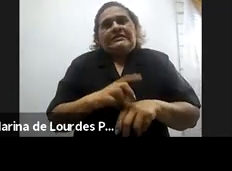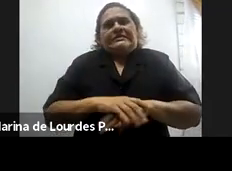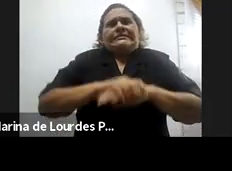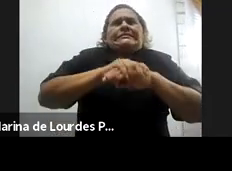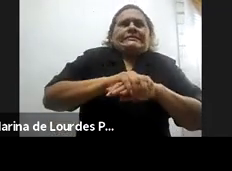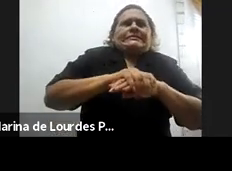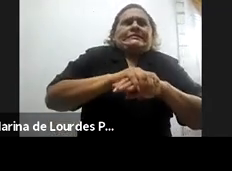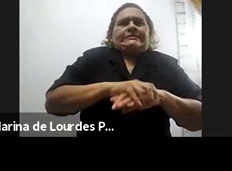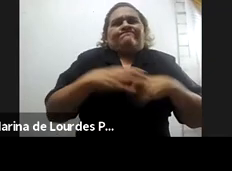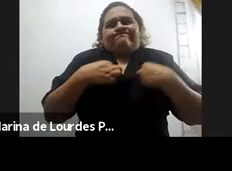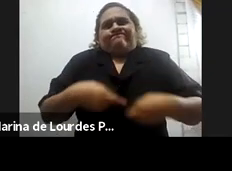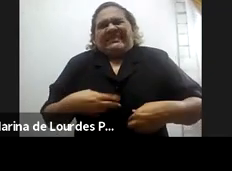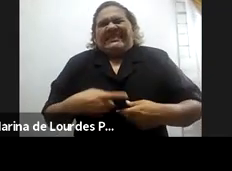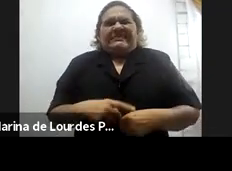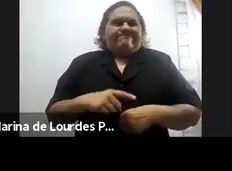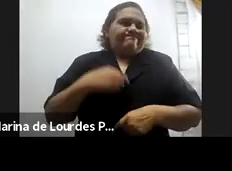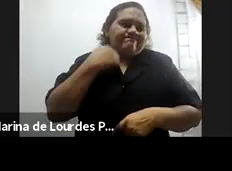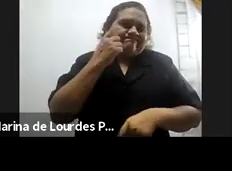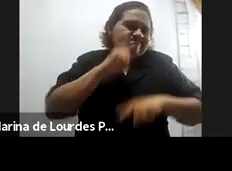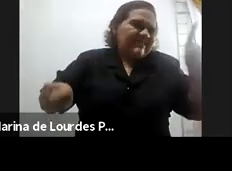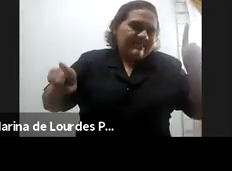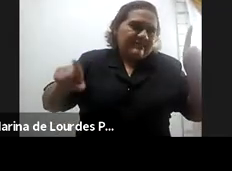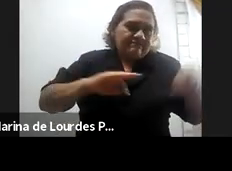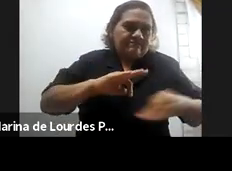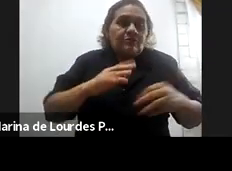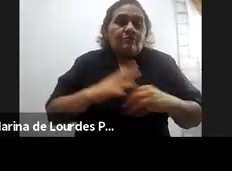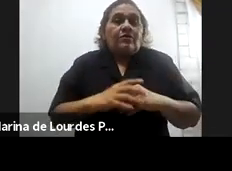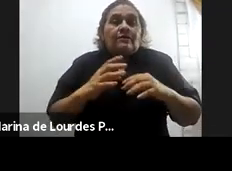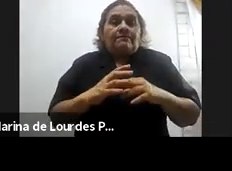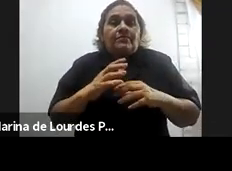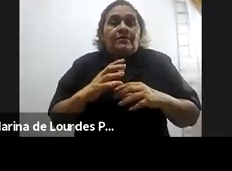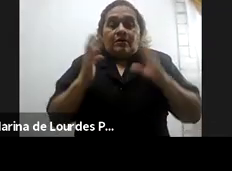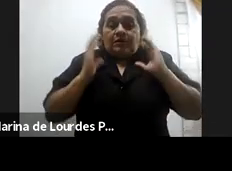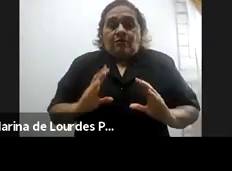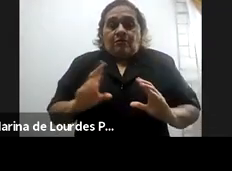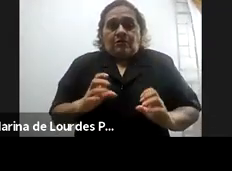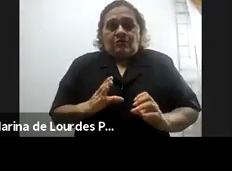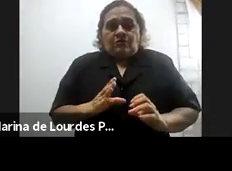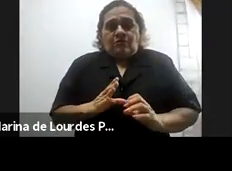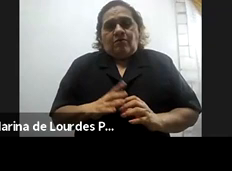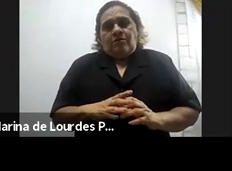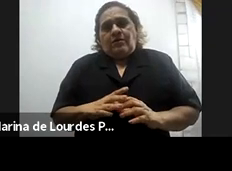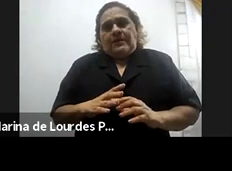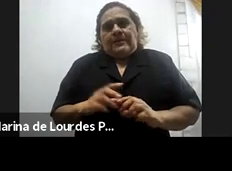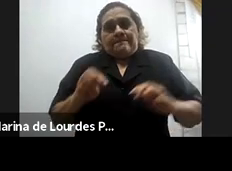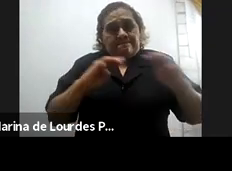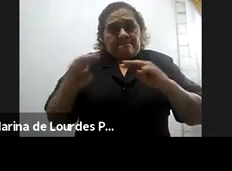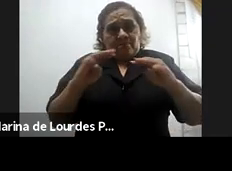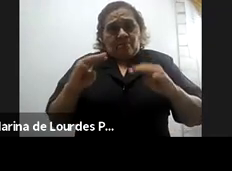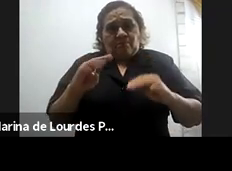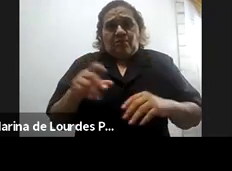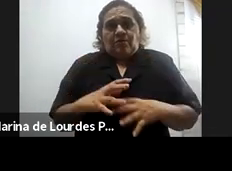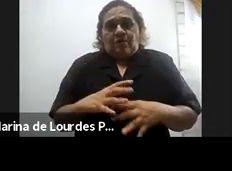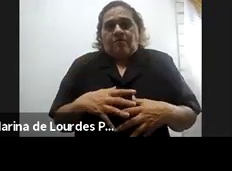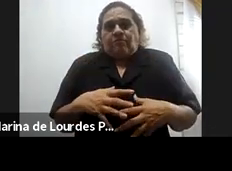la ropa nos aprieta, nos queremos quitar de todo. ¿Por qué? Pues porque el cuerpo ya estuvo en movimiento, a lo mejor ya comimos algo, ya nos hinchamos un